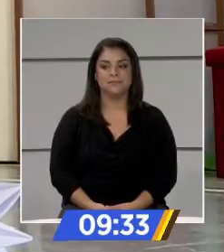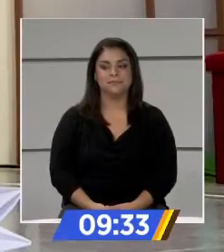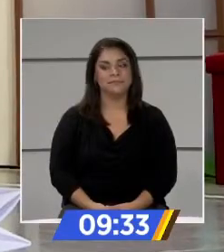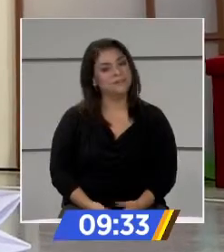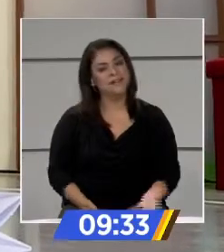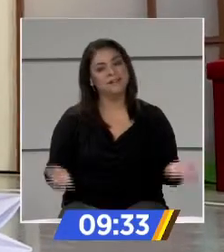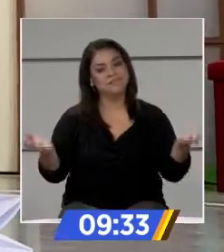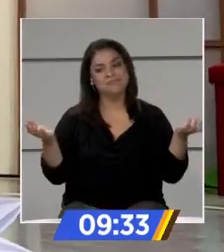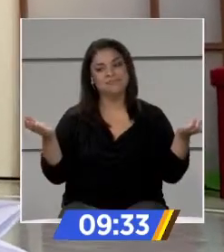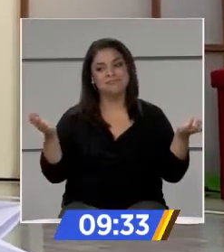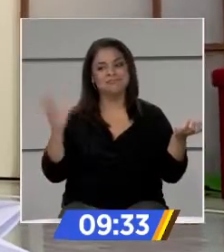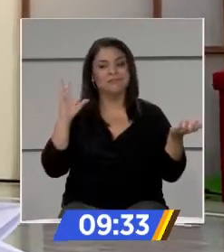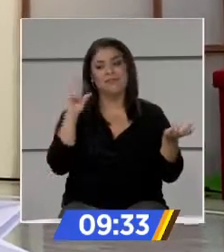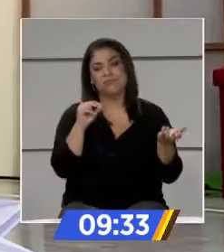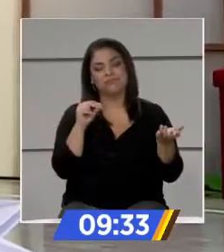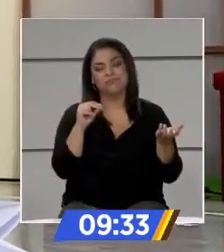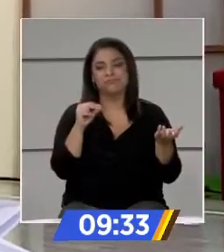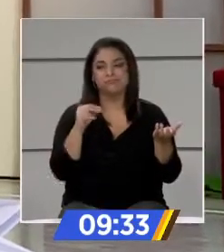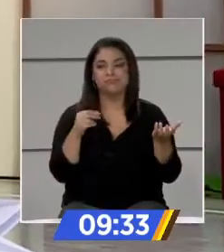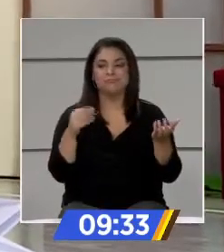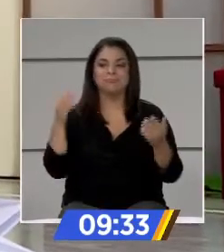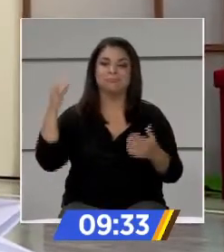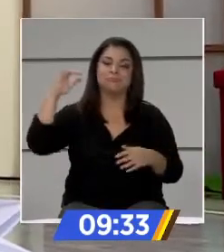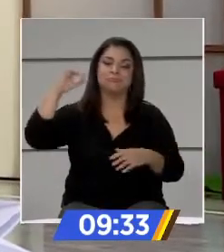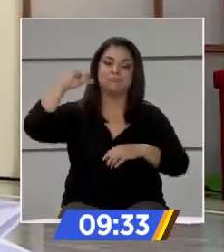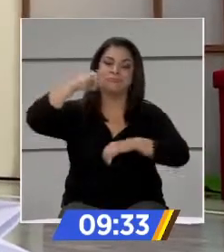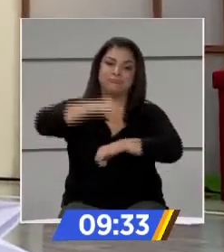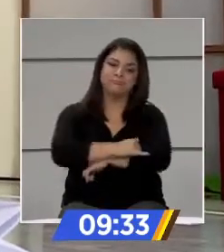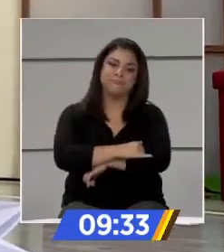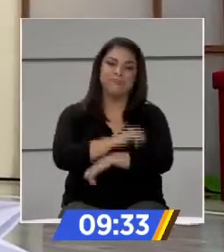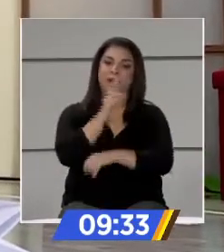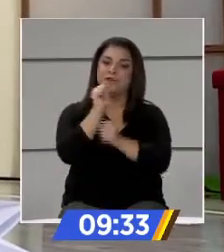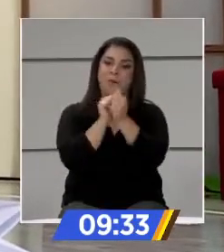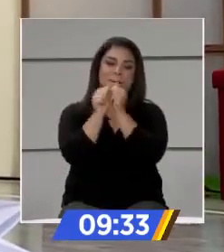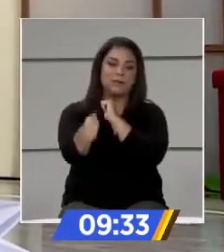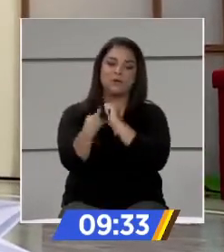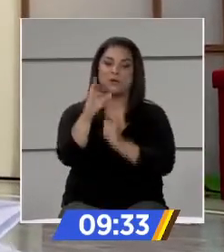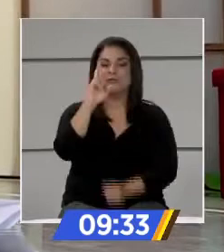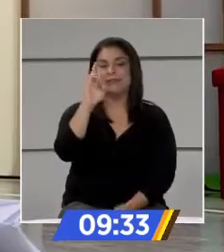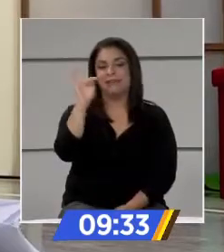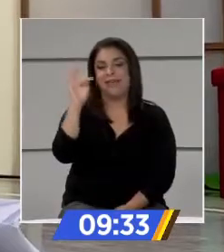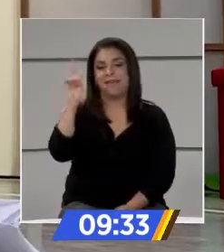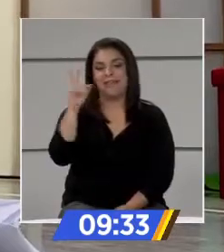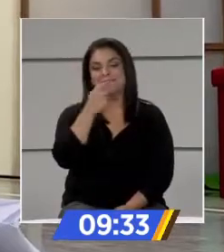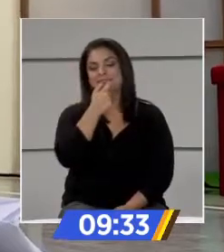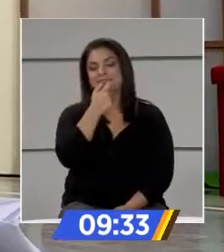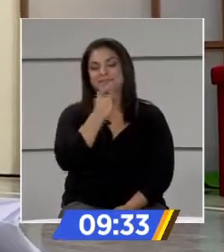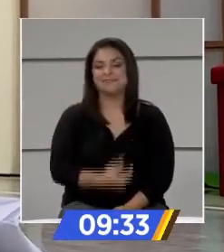no. Ah, no, pero hoy sí hizo una pirueta. No pasó Riteve, ese no pasó Riteve. Este sí.